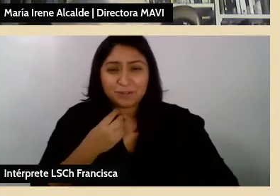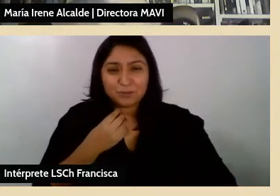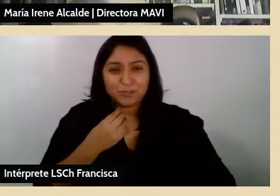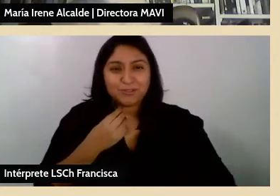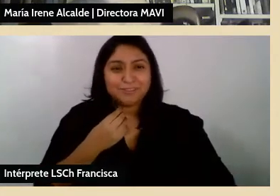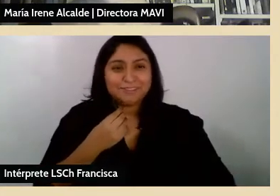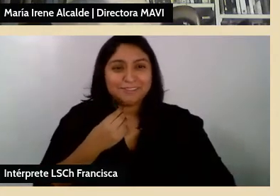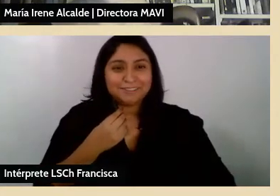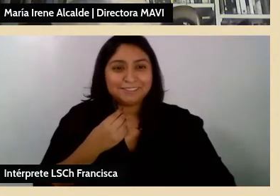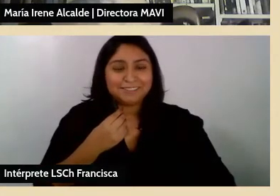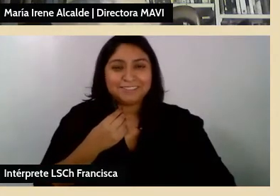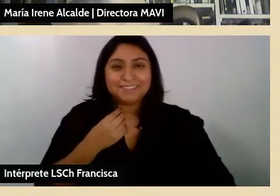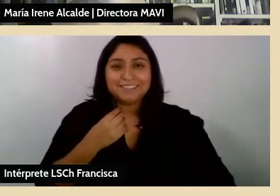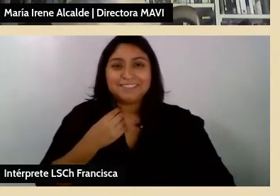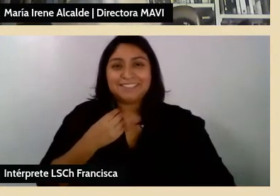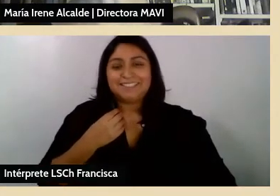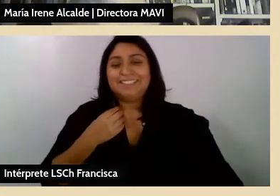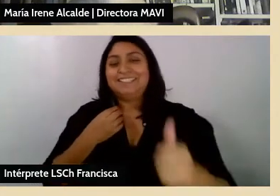¿Me escucho?